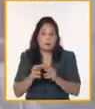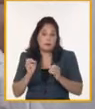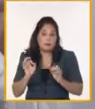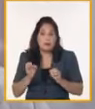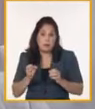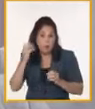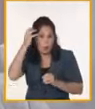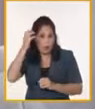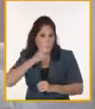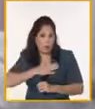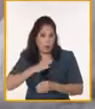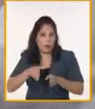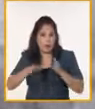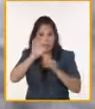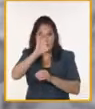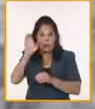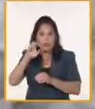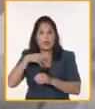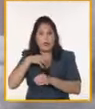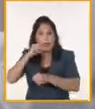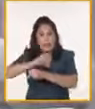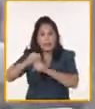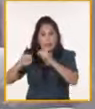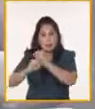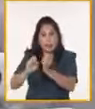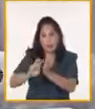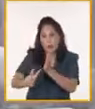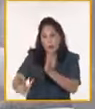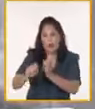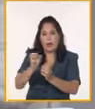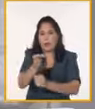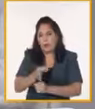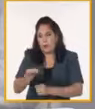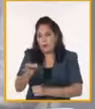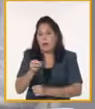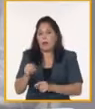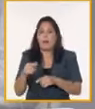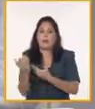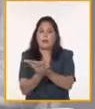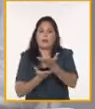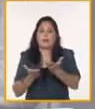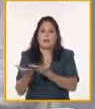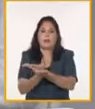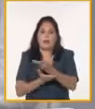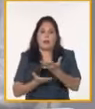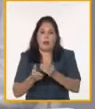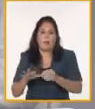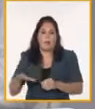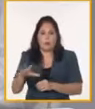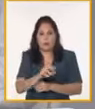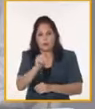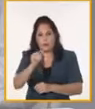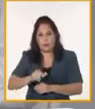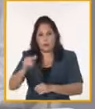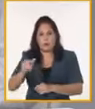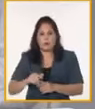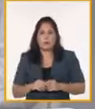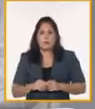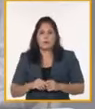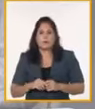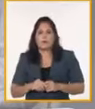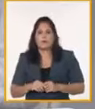del gobierno porque el Instituto va a tener estructuras también provinciales para poder tener ese intercambio más más cercano más más